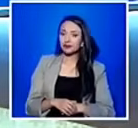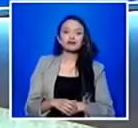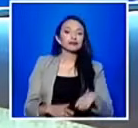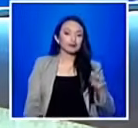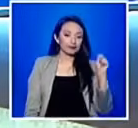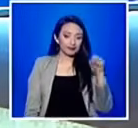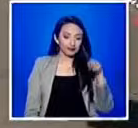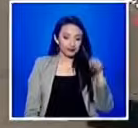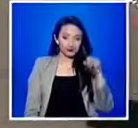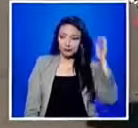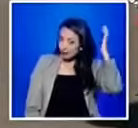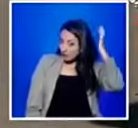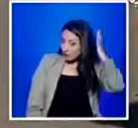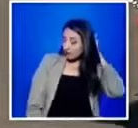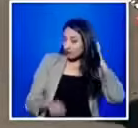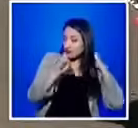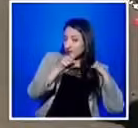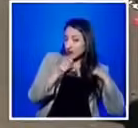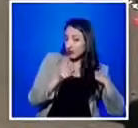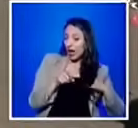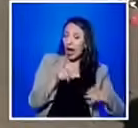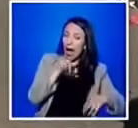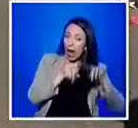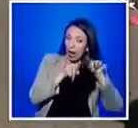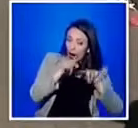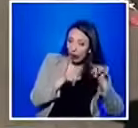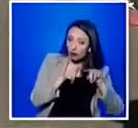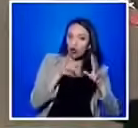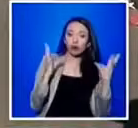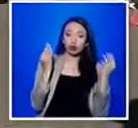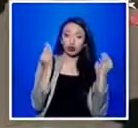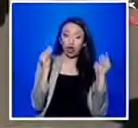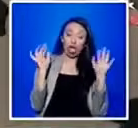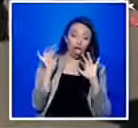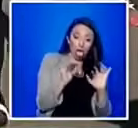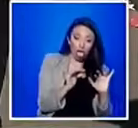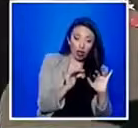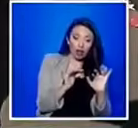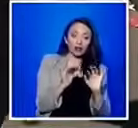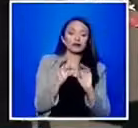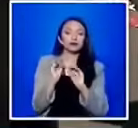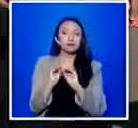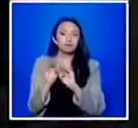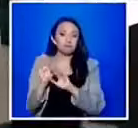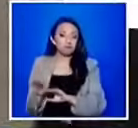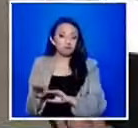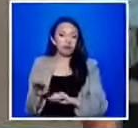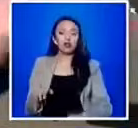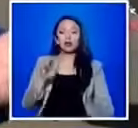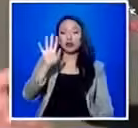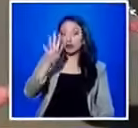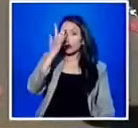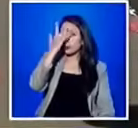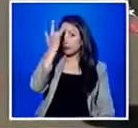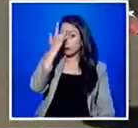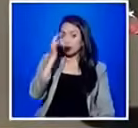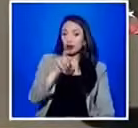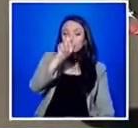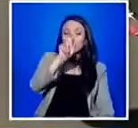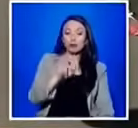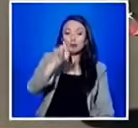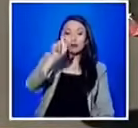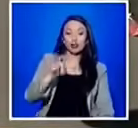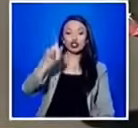Así es, pero no te creas, Andrea, por momentos pues sí hay aglomeraciones, porque también lo que hay que recordar es que los funcionarios